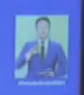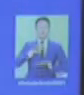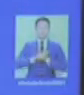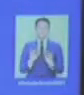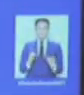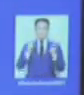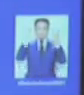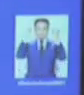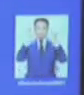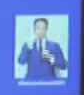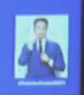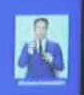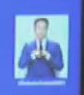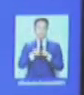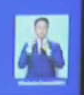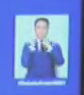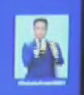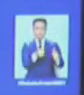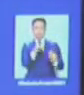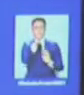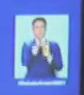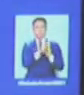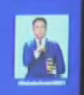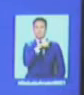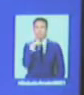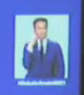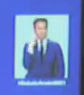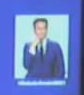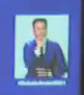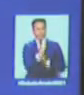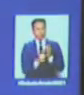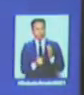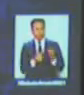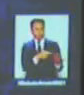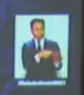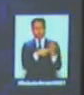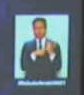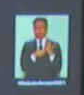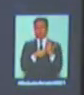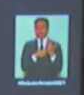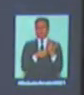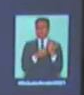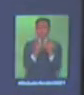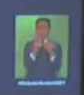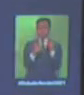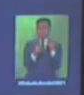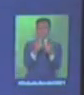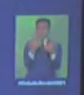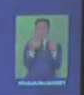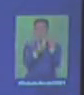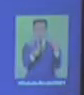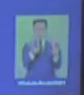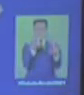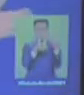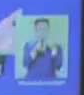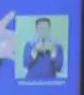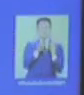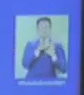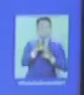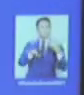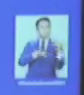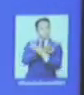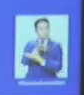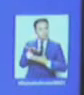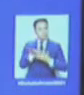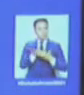más limpia, mucho más estable, mucho más potente. Capaz este equipo de romper muros y permitirle conectar de